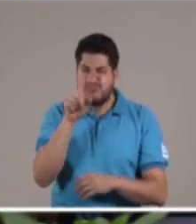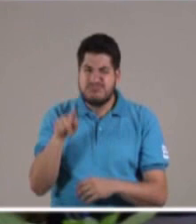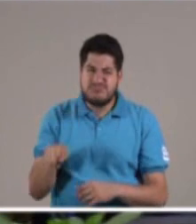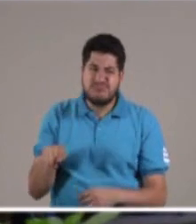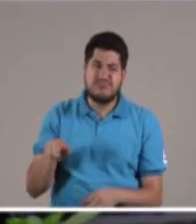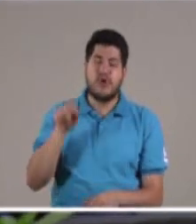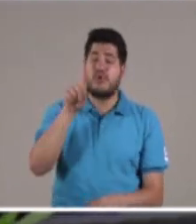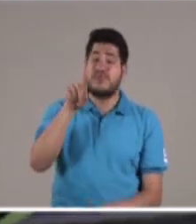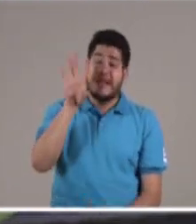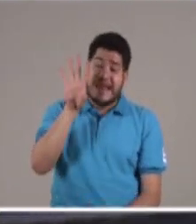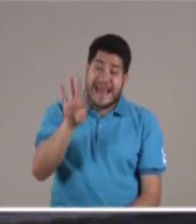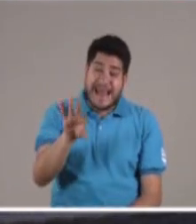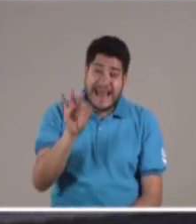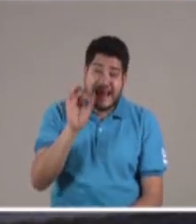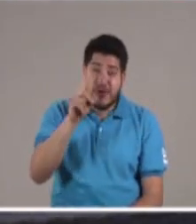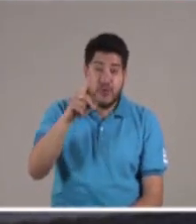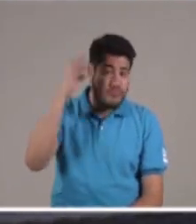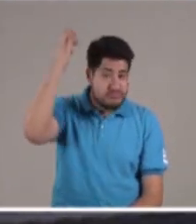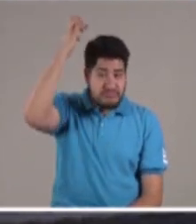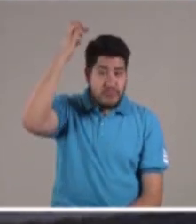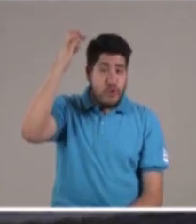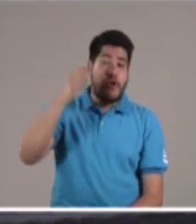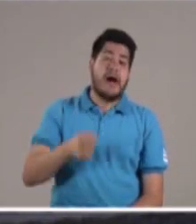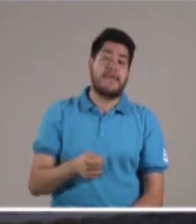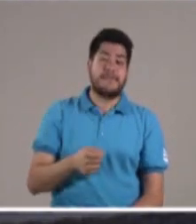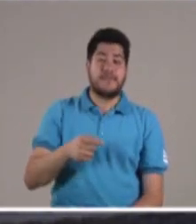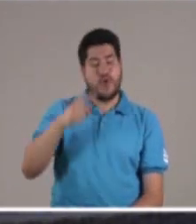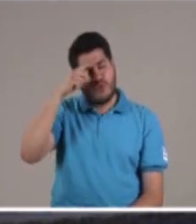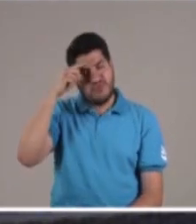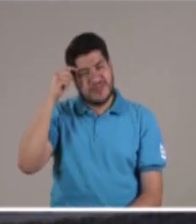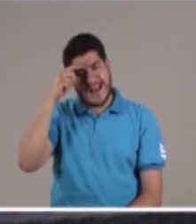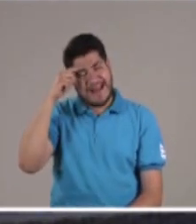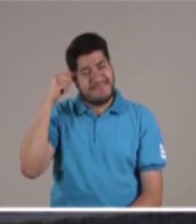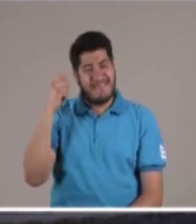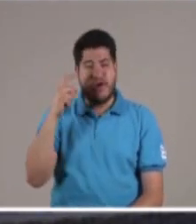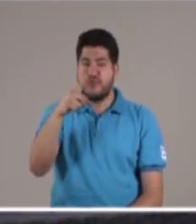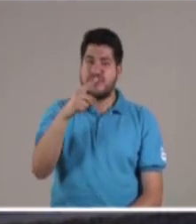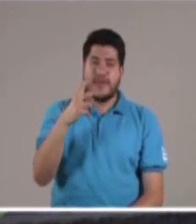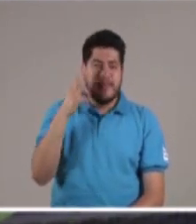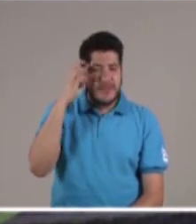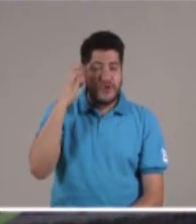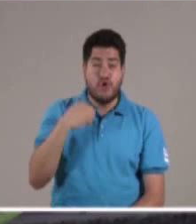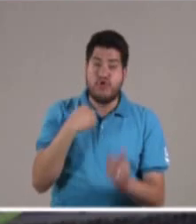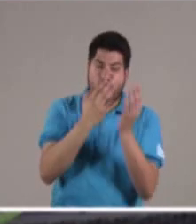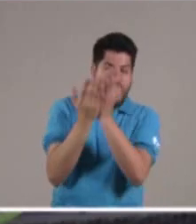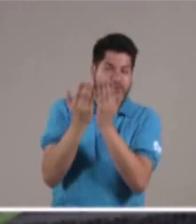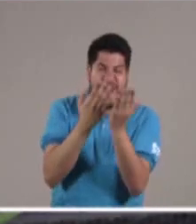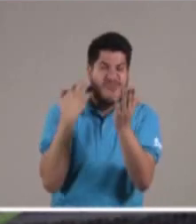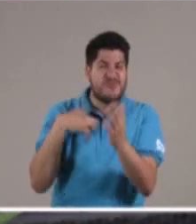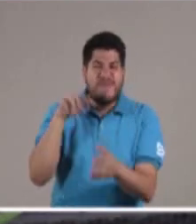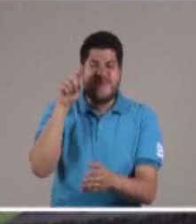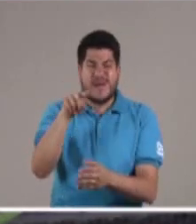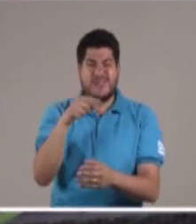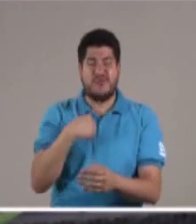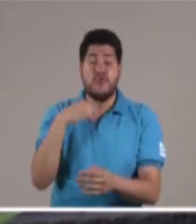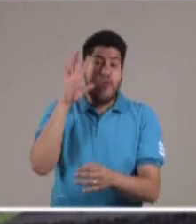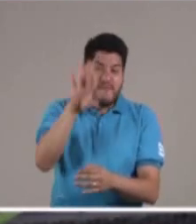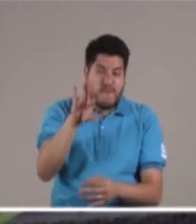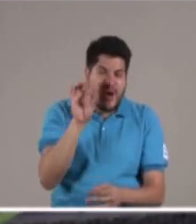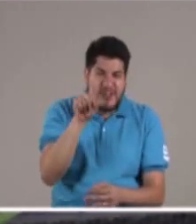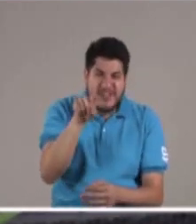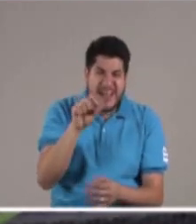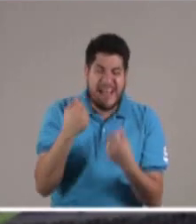usted eligió una profesión y dijo yo voy a estudiar para eso y yo voy a hacer ese